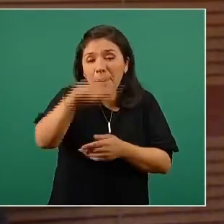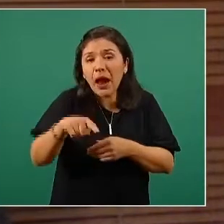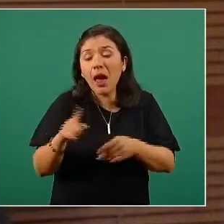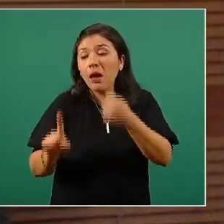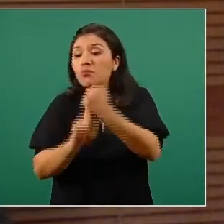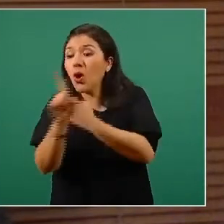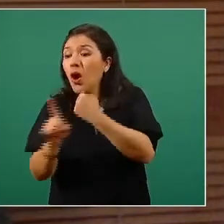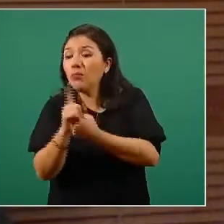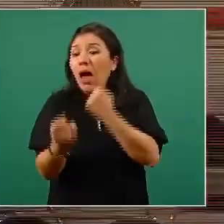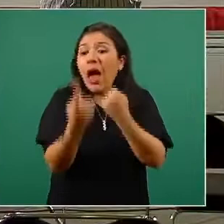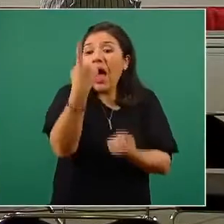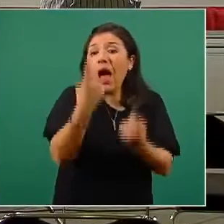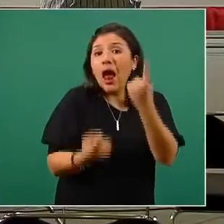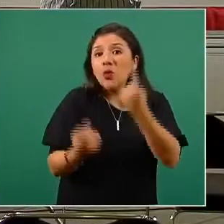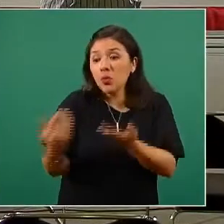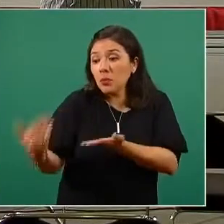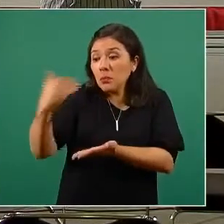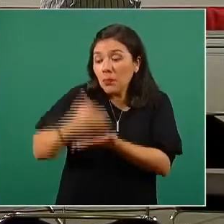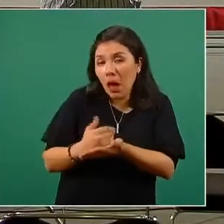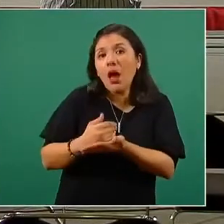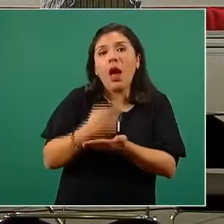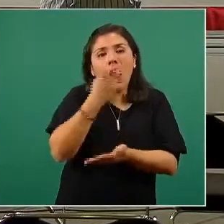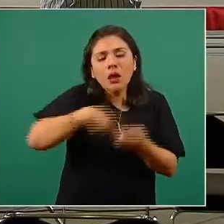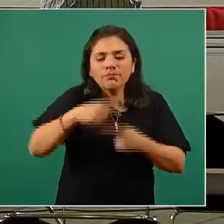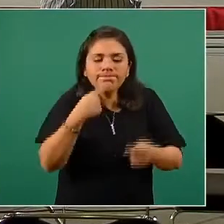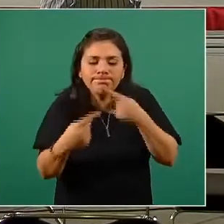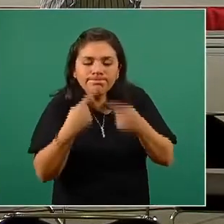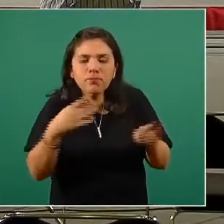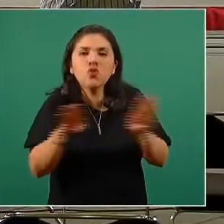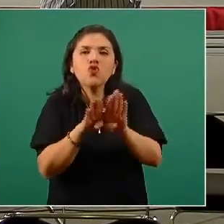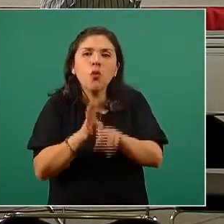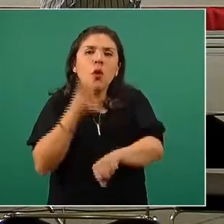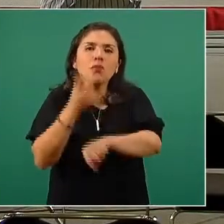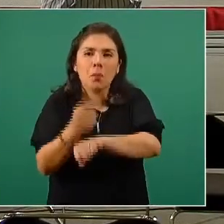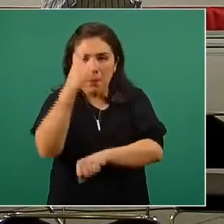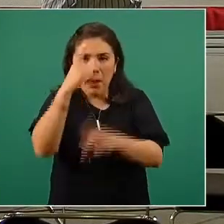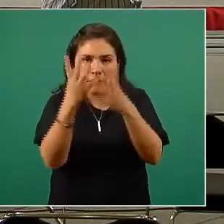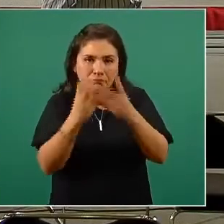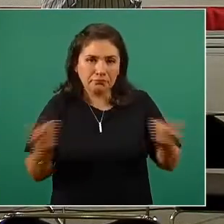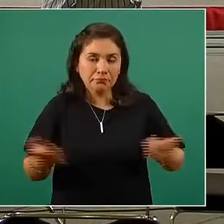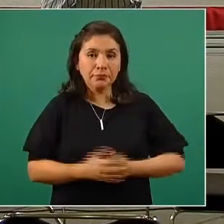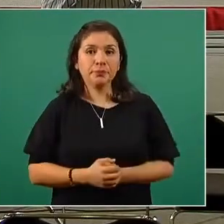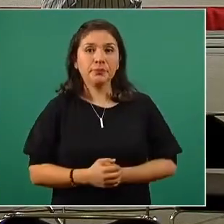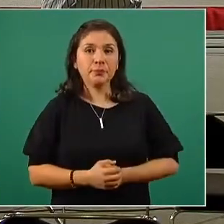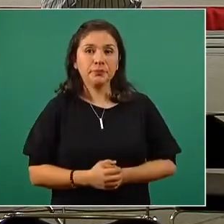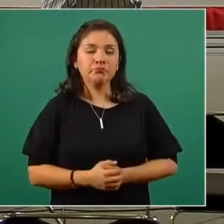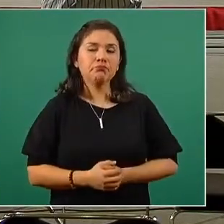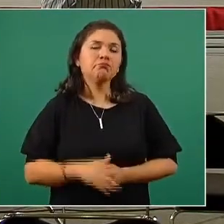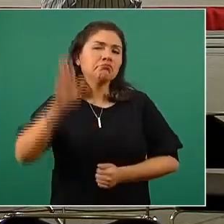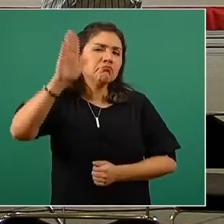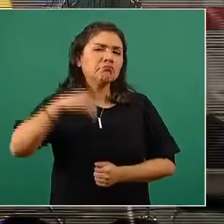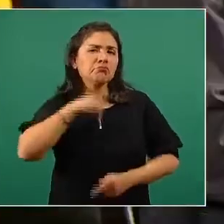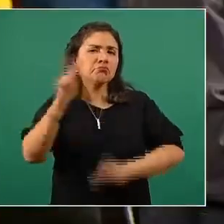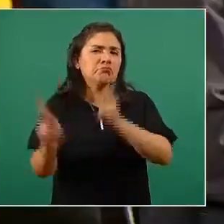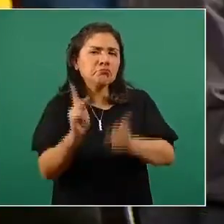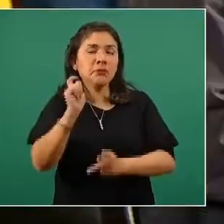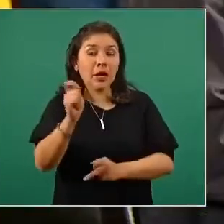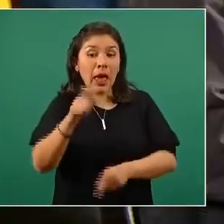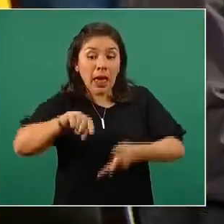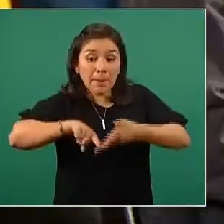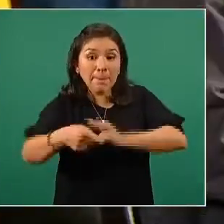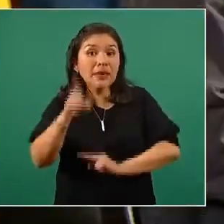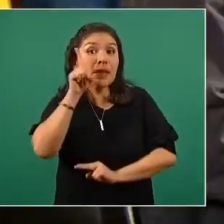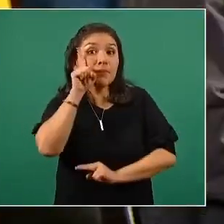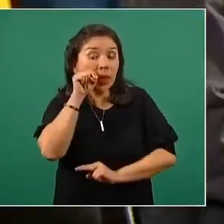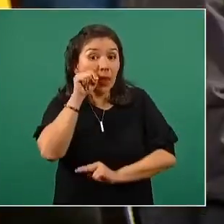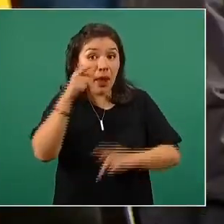casos puntuales, que insisto, serán puntuales y se van a resolver. Bueno, entonces, nada más para cerrar, a partir de mañana